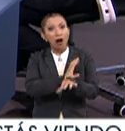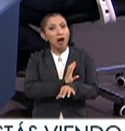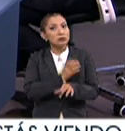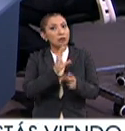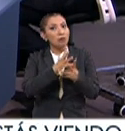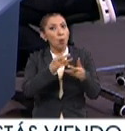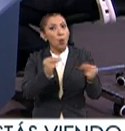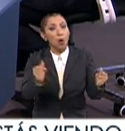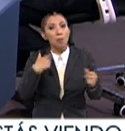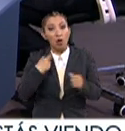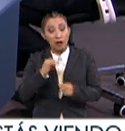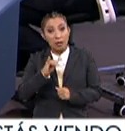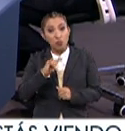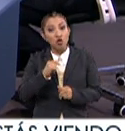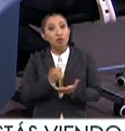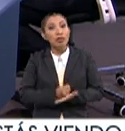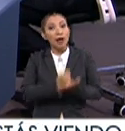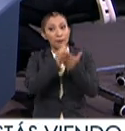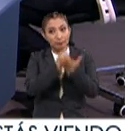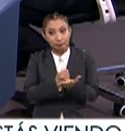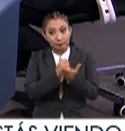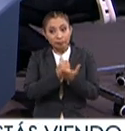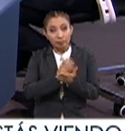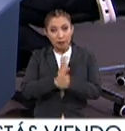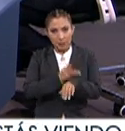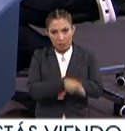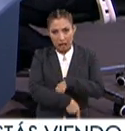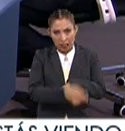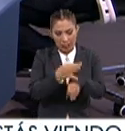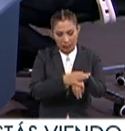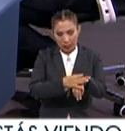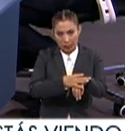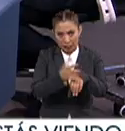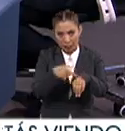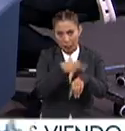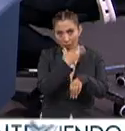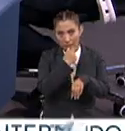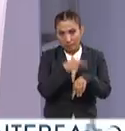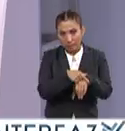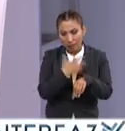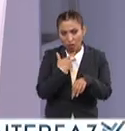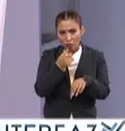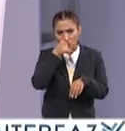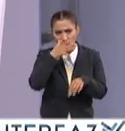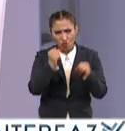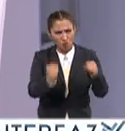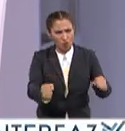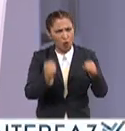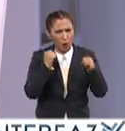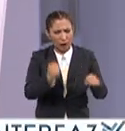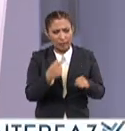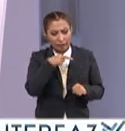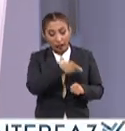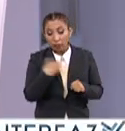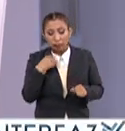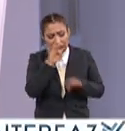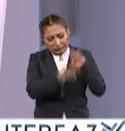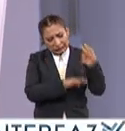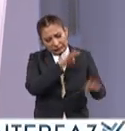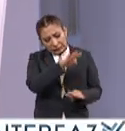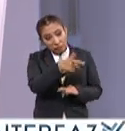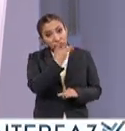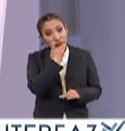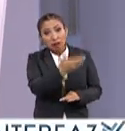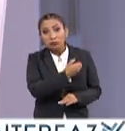cáncer gracias a inmunoterapia. Melanoma, decir, es cáncer de piel. Cáncer de piel, sí, es un cáncer de los más agresivos que hay. Y él está